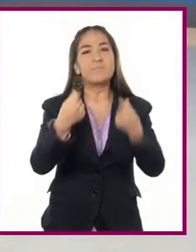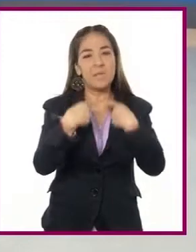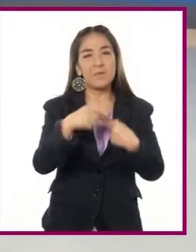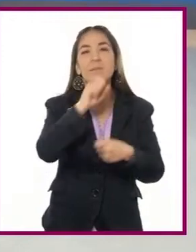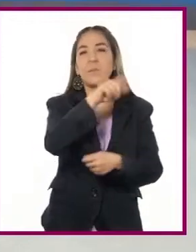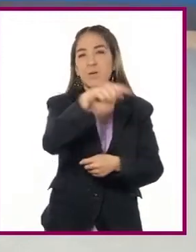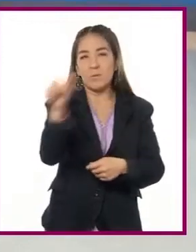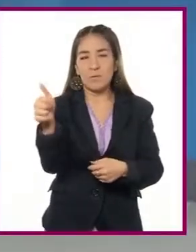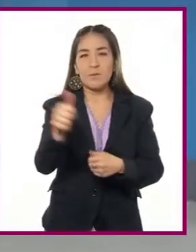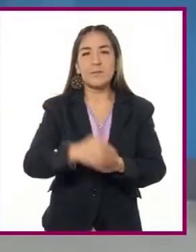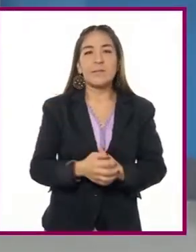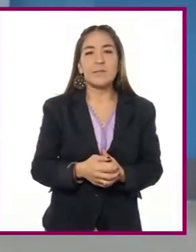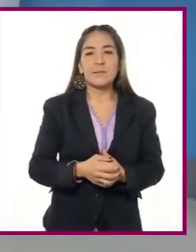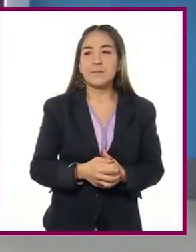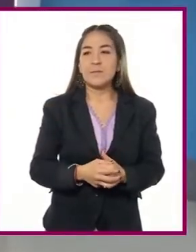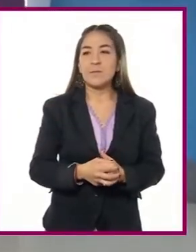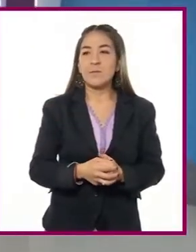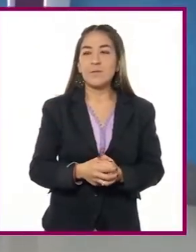los demás.